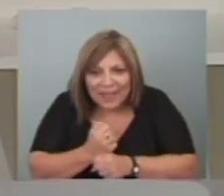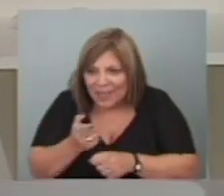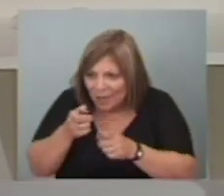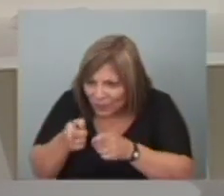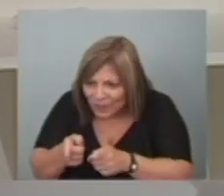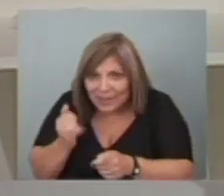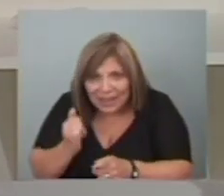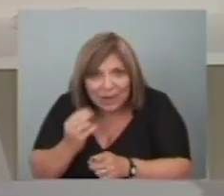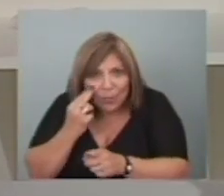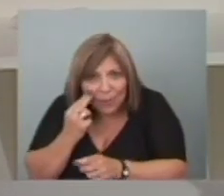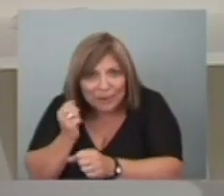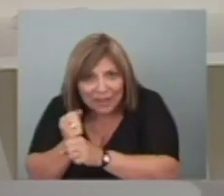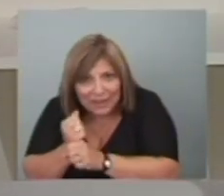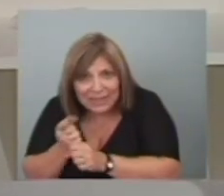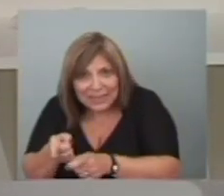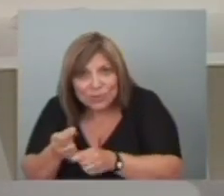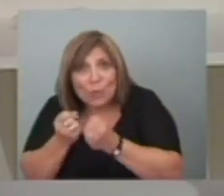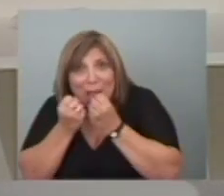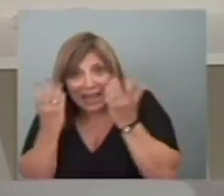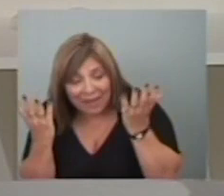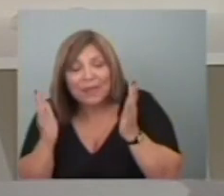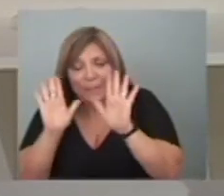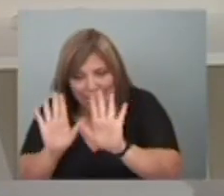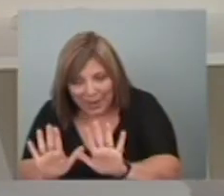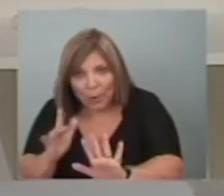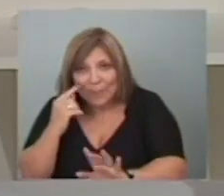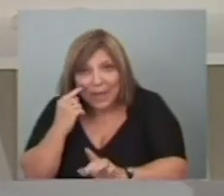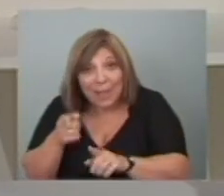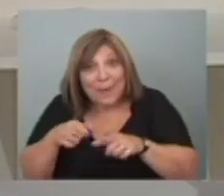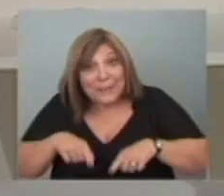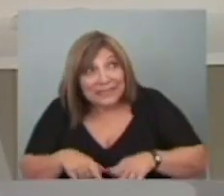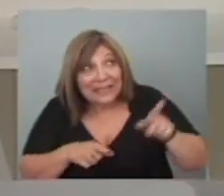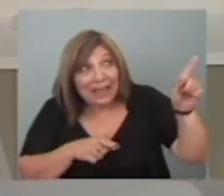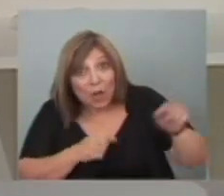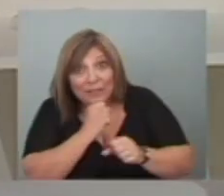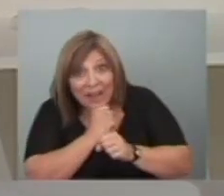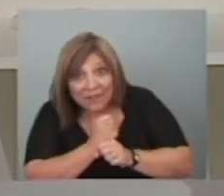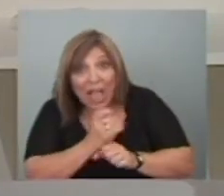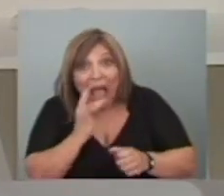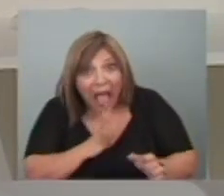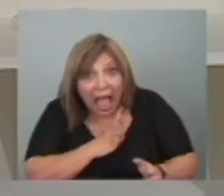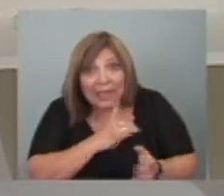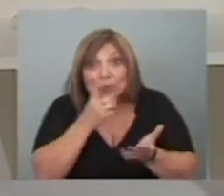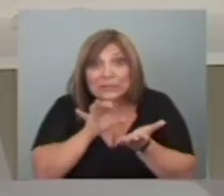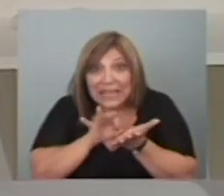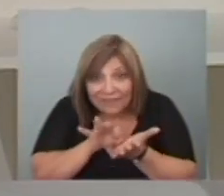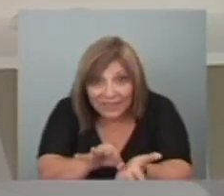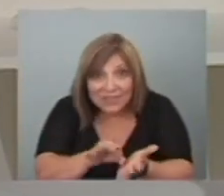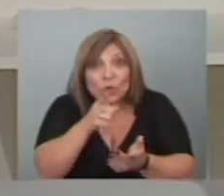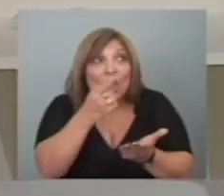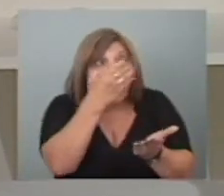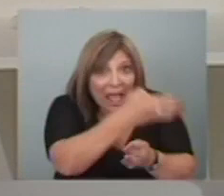tú estás con el problema de trabajo, que es lo más grave para ti. Mira, allá en el Ministerio de Trabajo hay un servicio que puede decir no sé